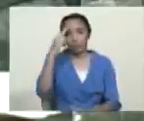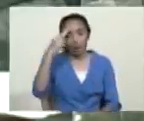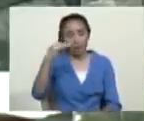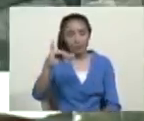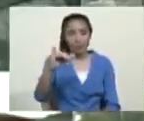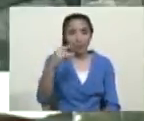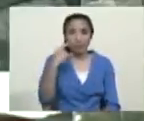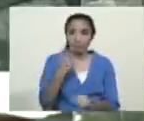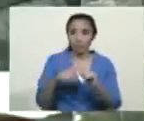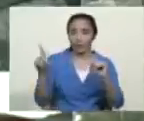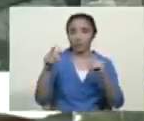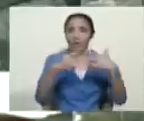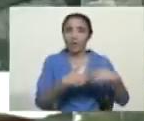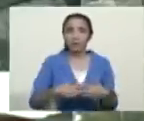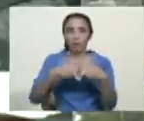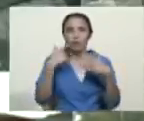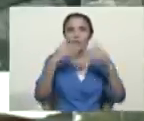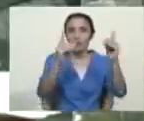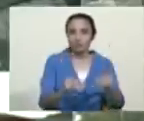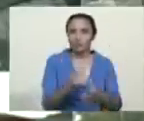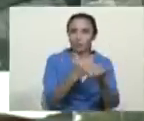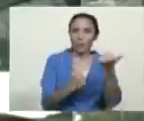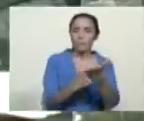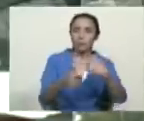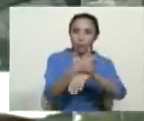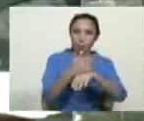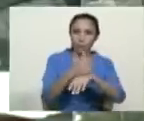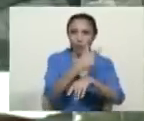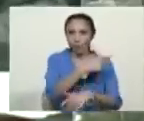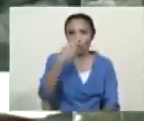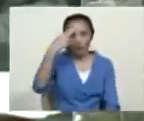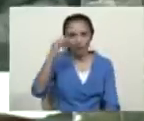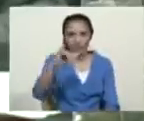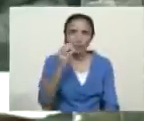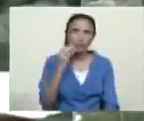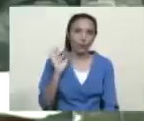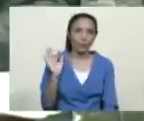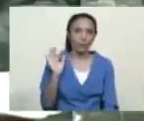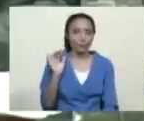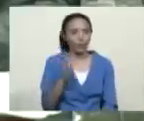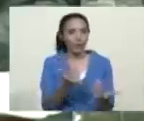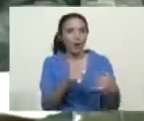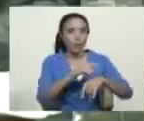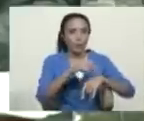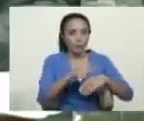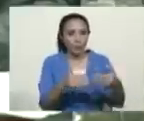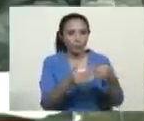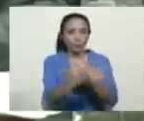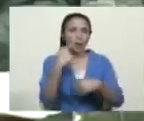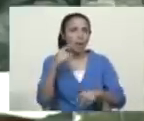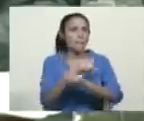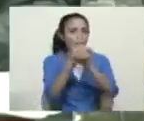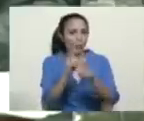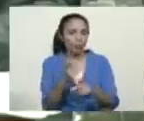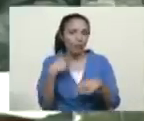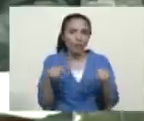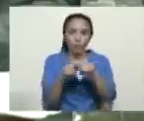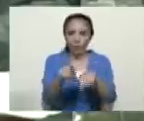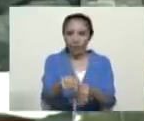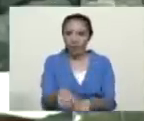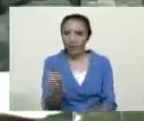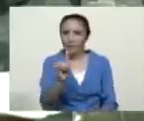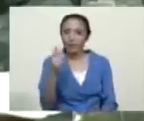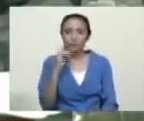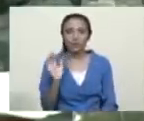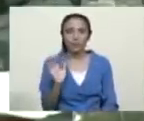el Estados Unidos ha decidido apoyar el gobierno legítimo, por lo menos por el momento. Quisiéramos, sabemos cuál es la